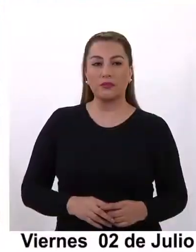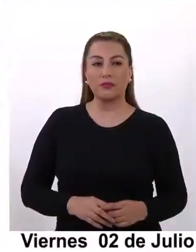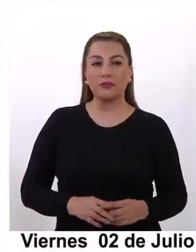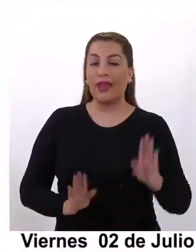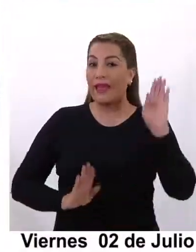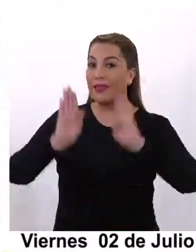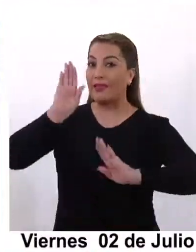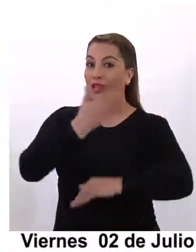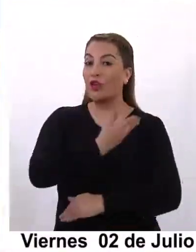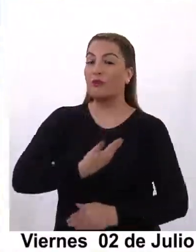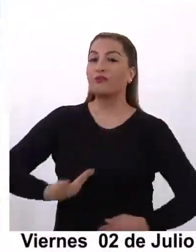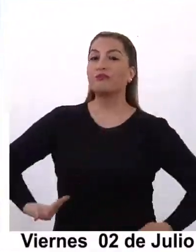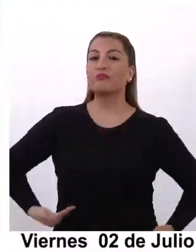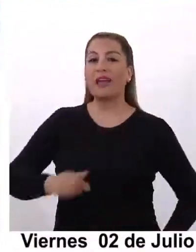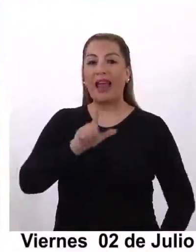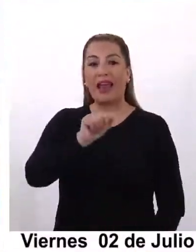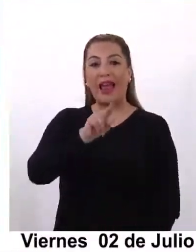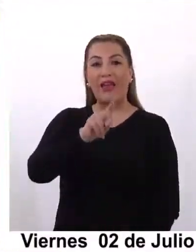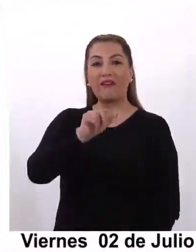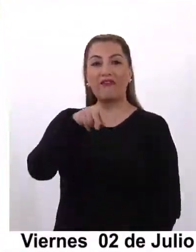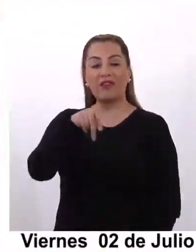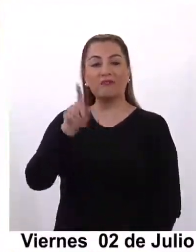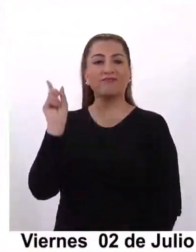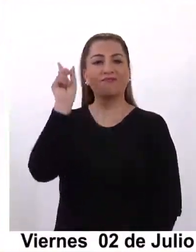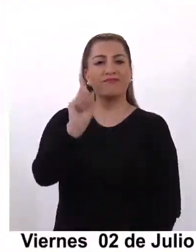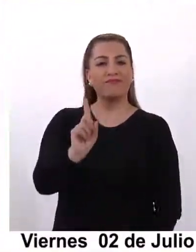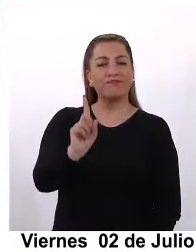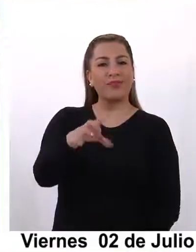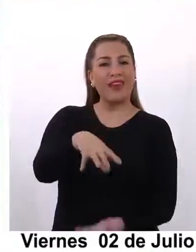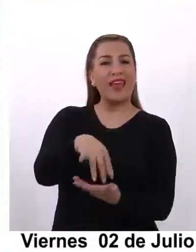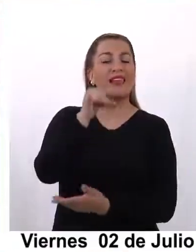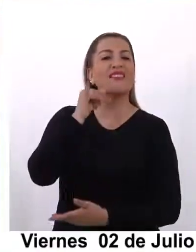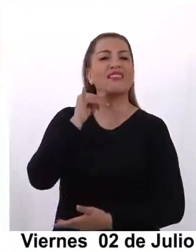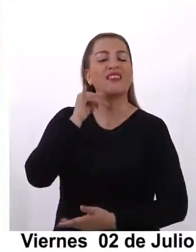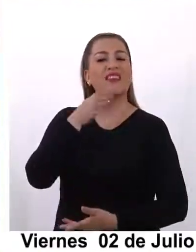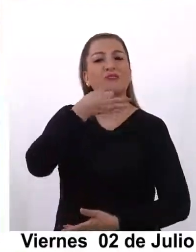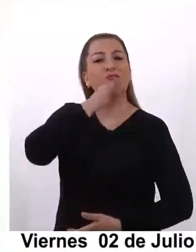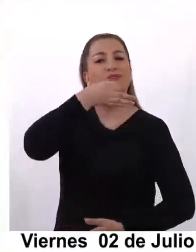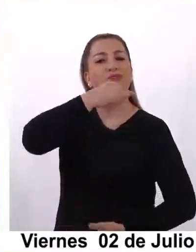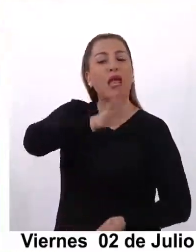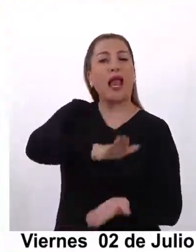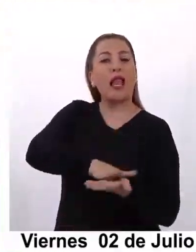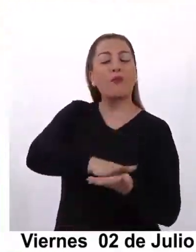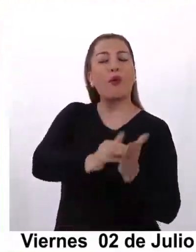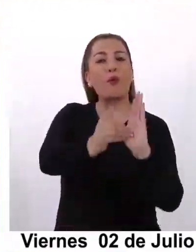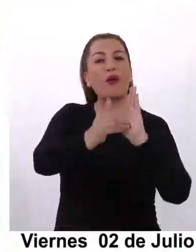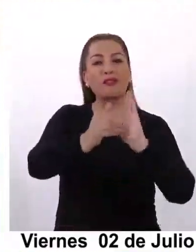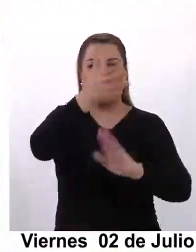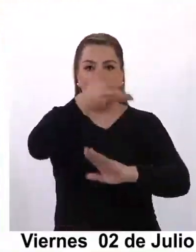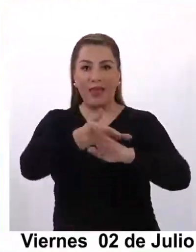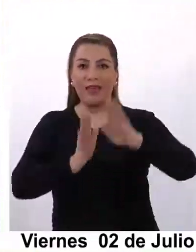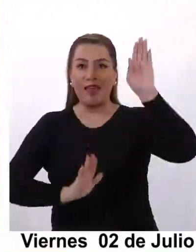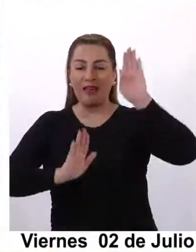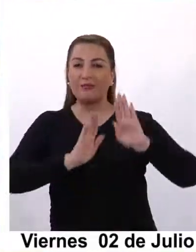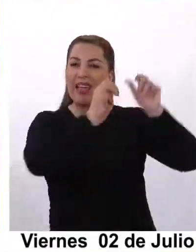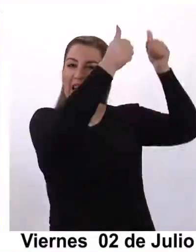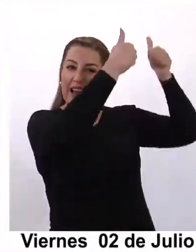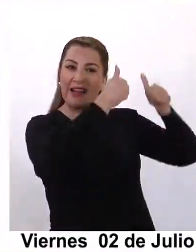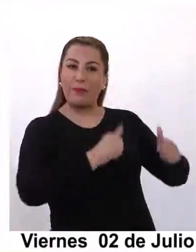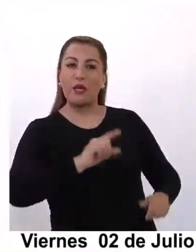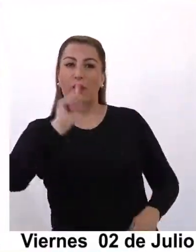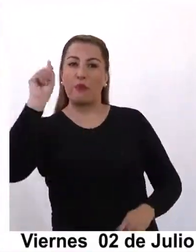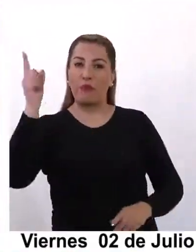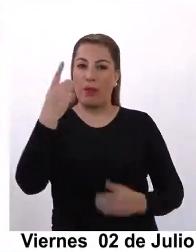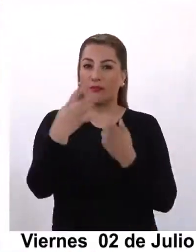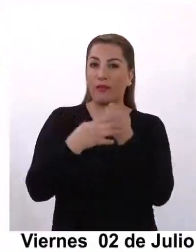El candidato presidencial Joaquín Lavín detalló en su visita a Iquique las propuestas que mantiene en su campaña en temas